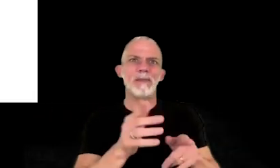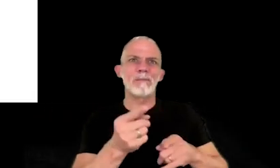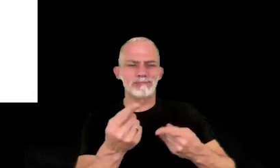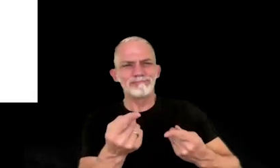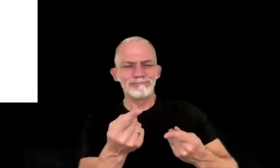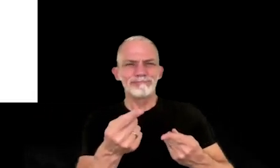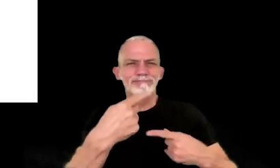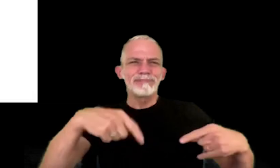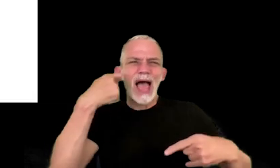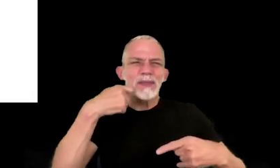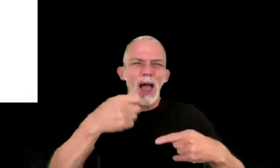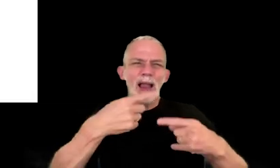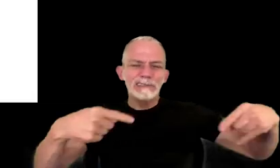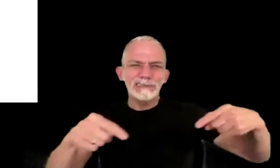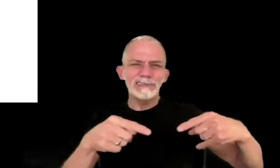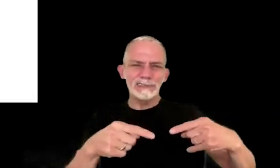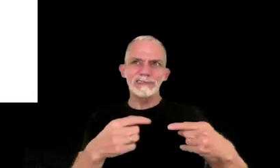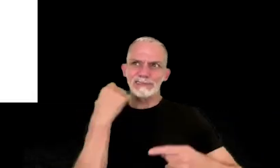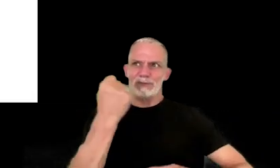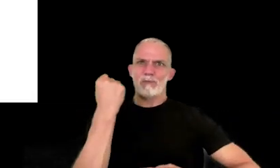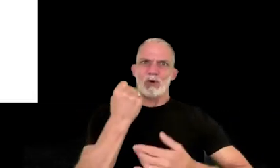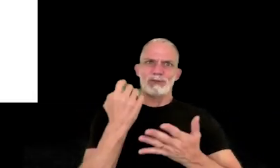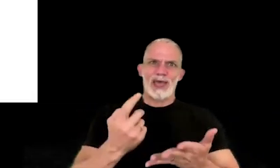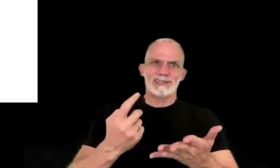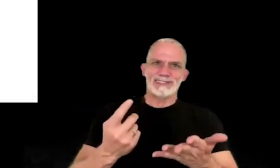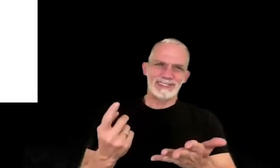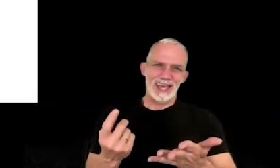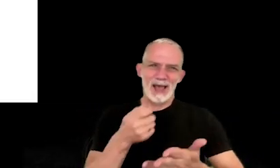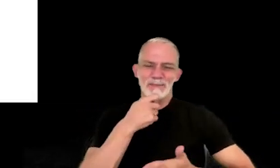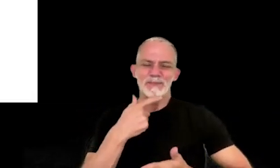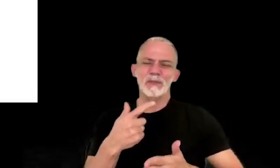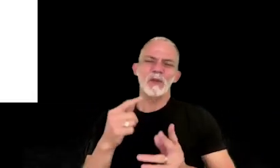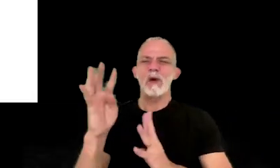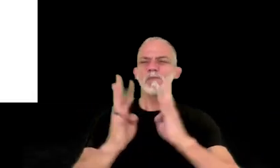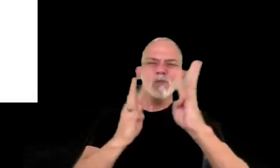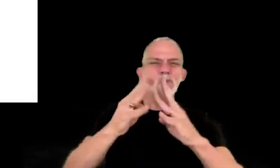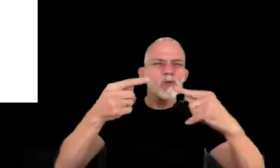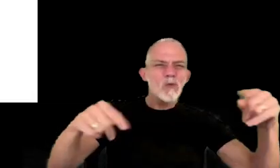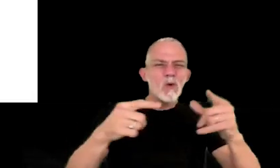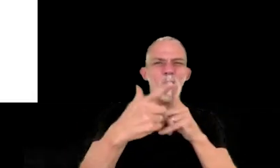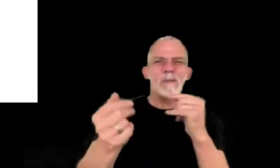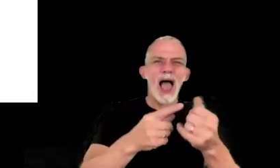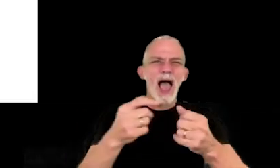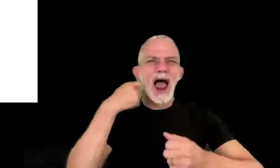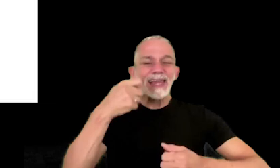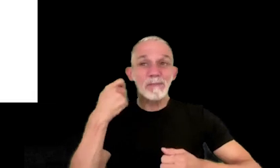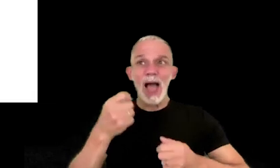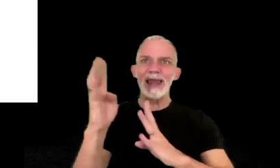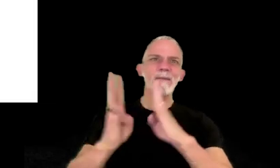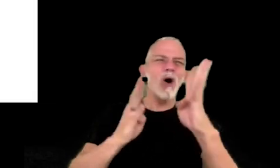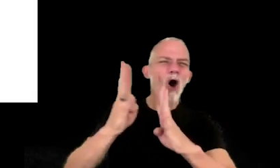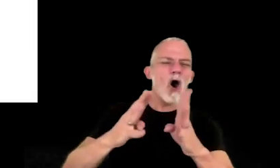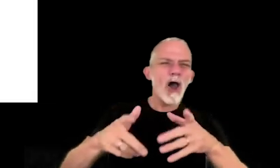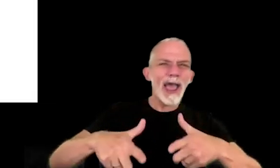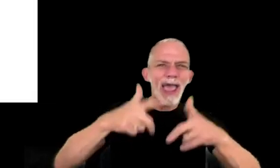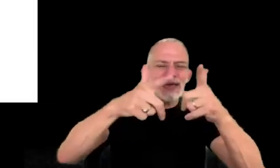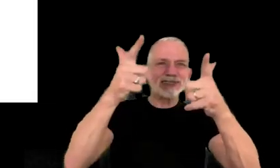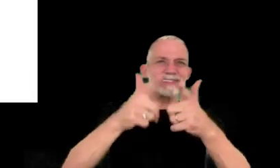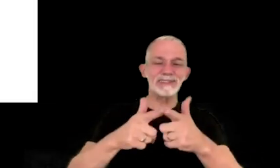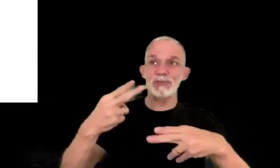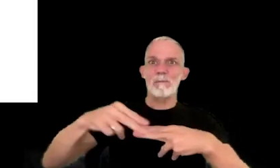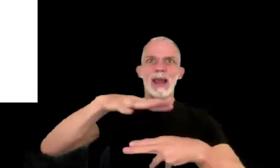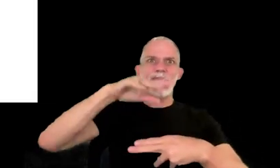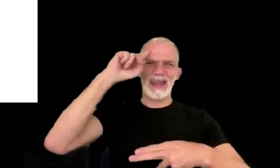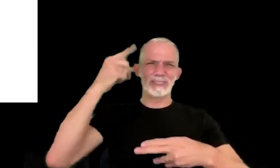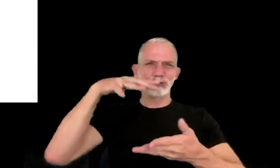para nuestro país todo lo que sea la vida silvestre, el cuidado de los bosques, los parques nacionales,